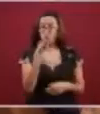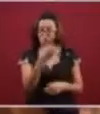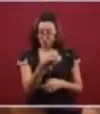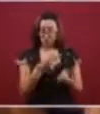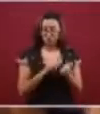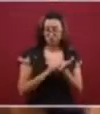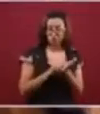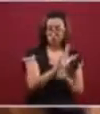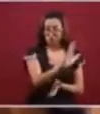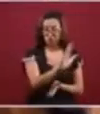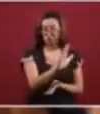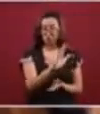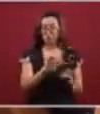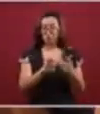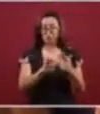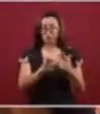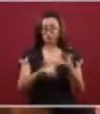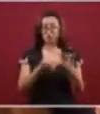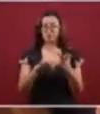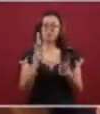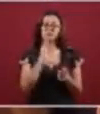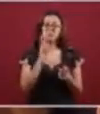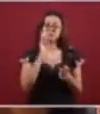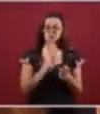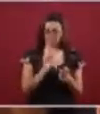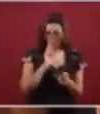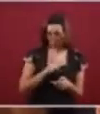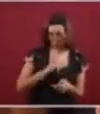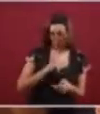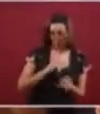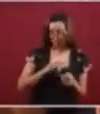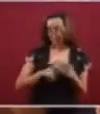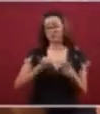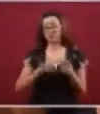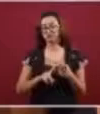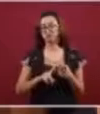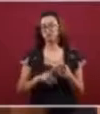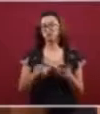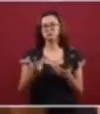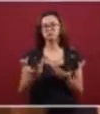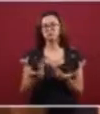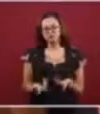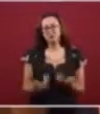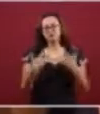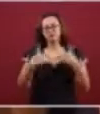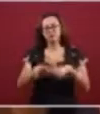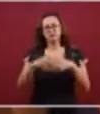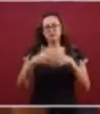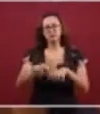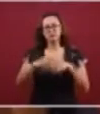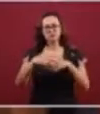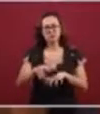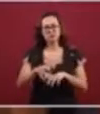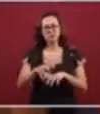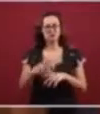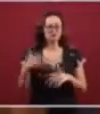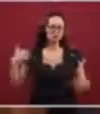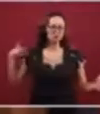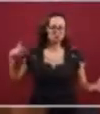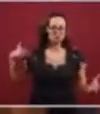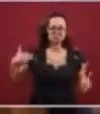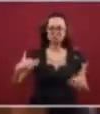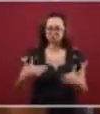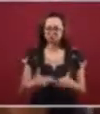los está despidiendo y hay pruebas? Y otra cosa, durante las manifestaciones que se han